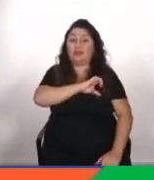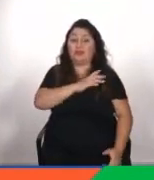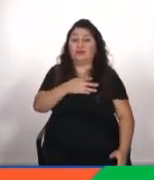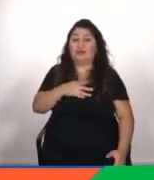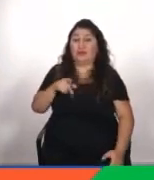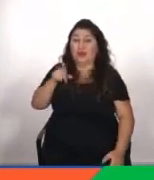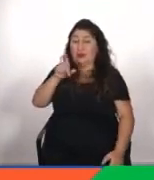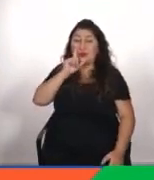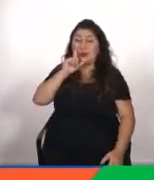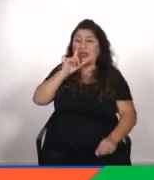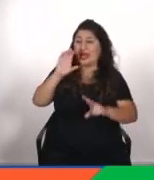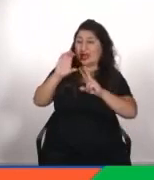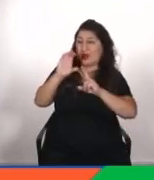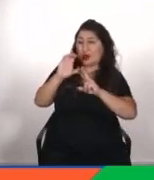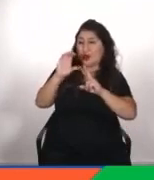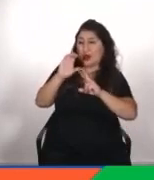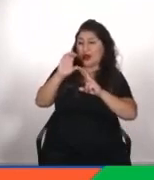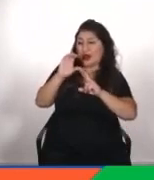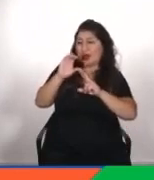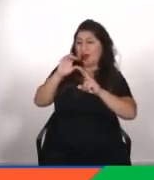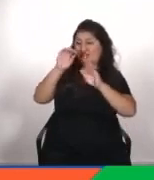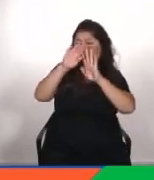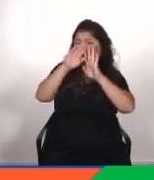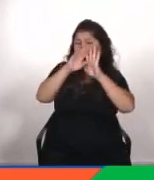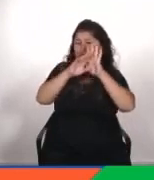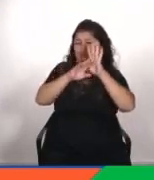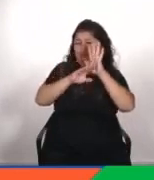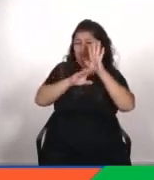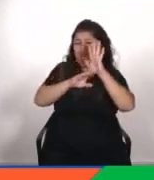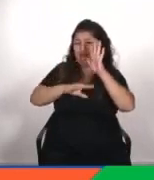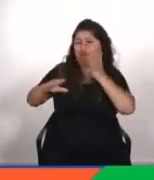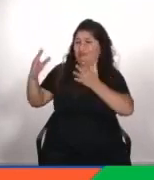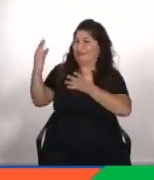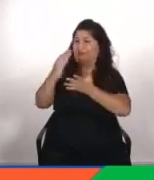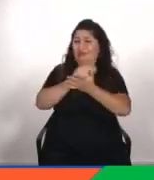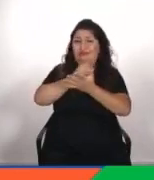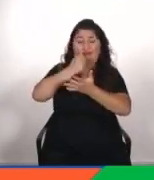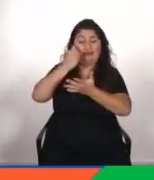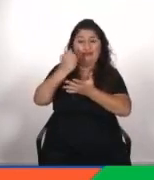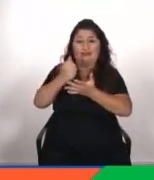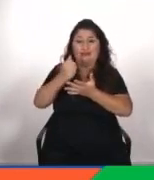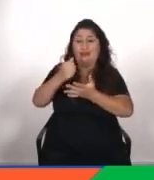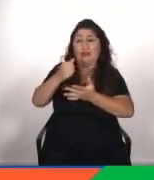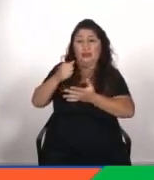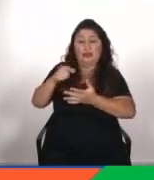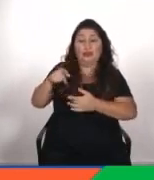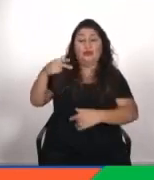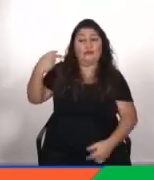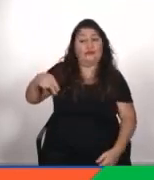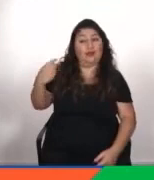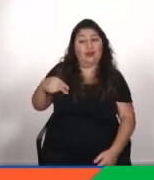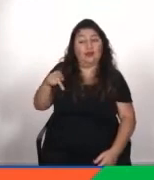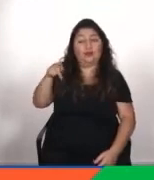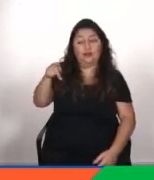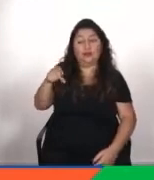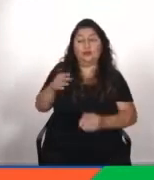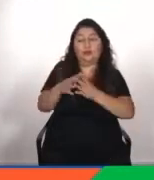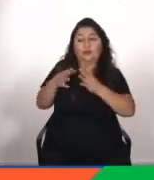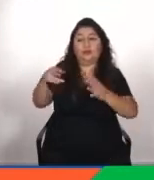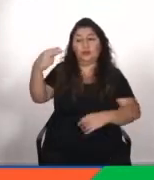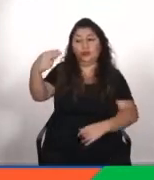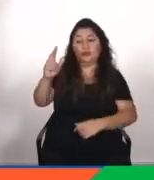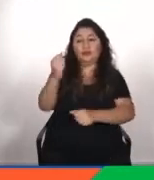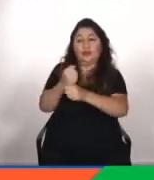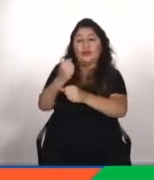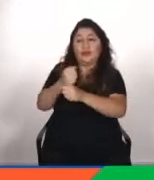en tu currículum una serie de logros de divulgación increíble. Yo de verdad admiro mucho el trabajo que haces y nos inspira a todos un poco, yo creo, a todos los